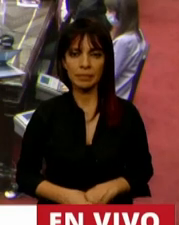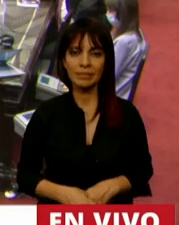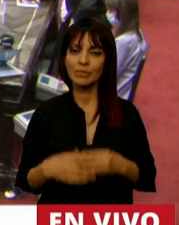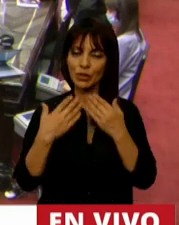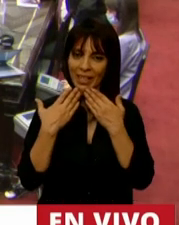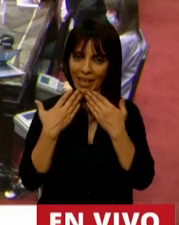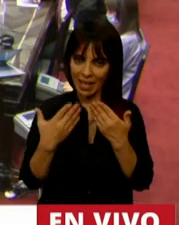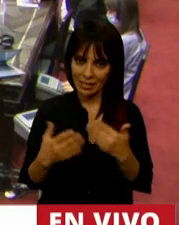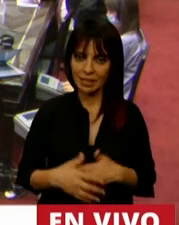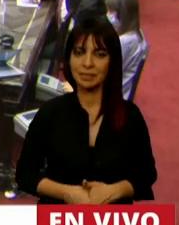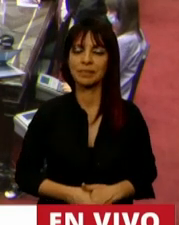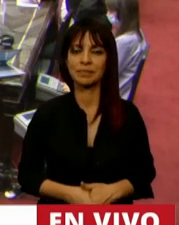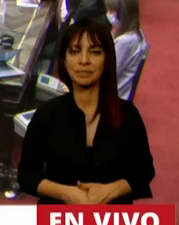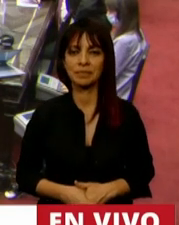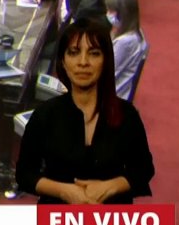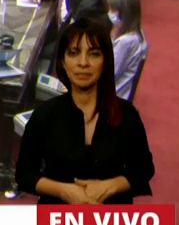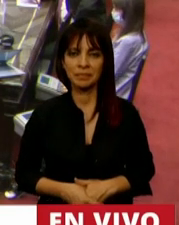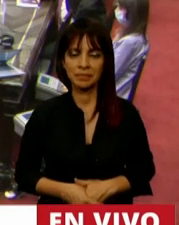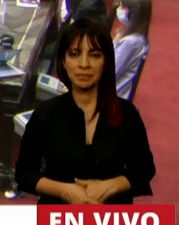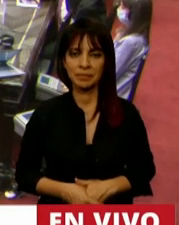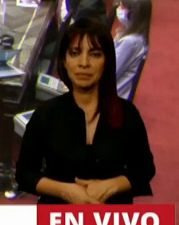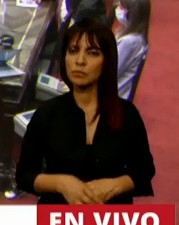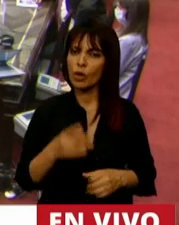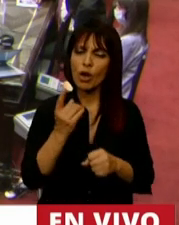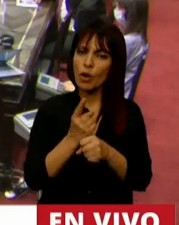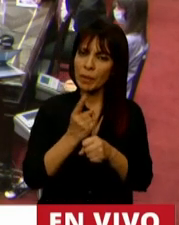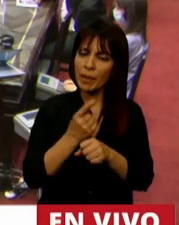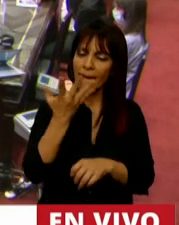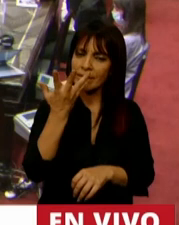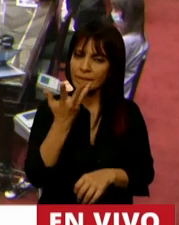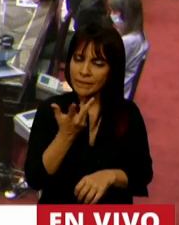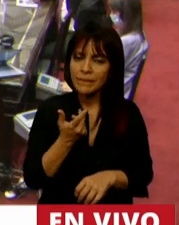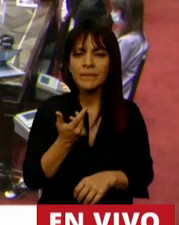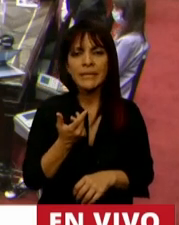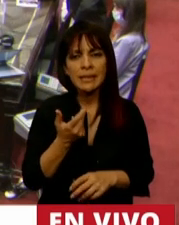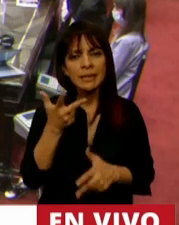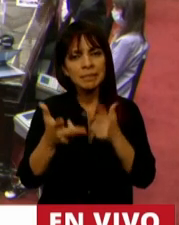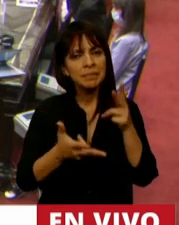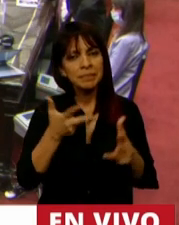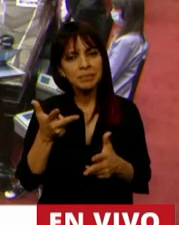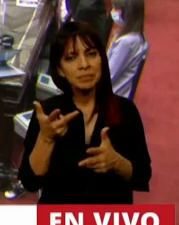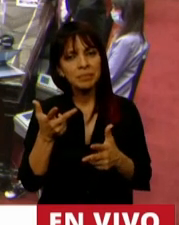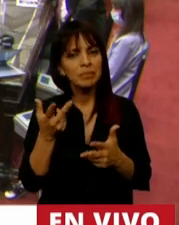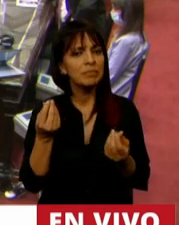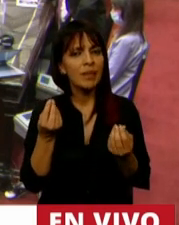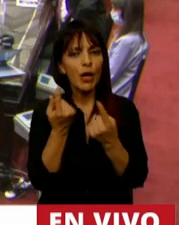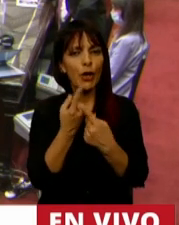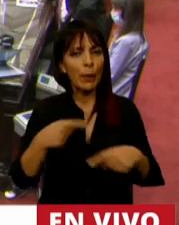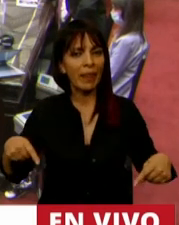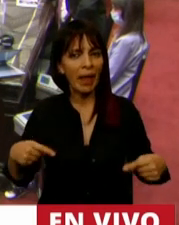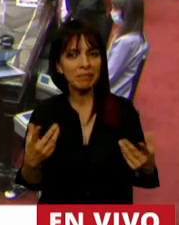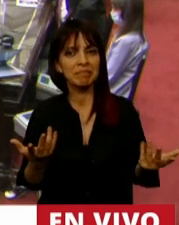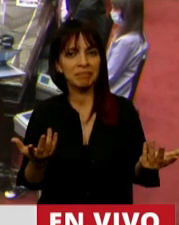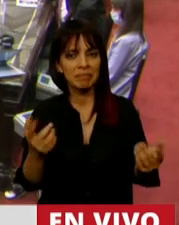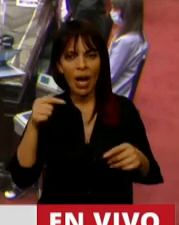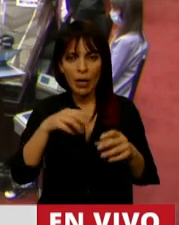Muchas gracias, presidente. Y lo primero que me gustaría resaltar es la novedad de que